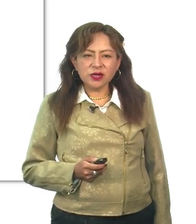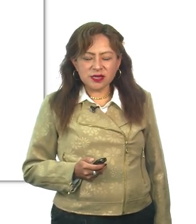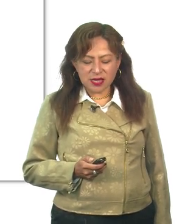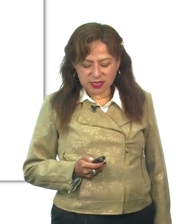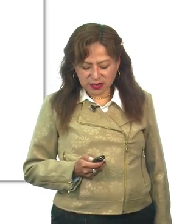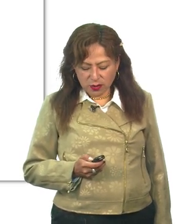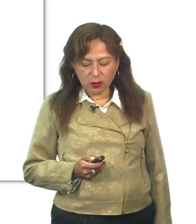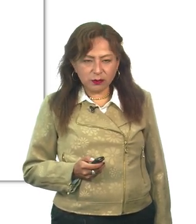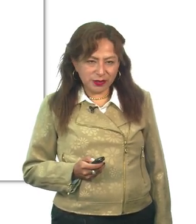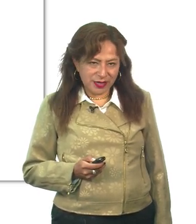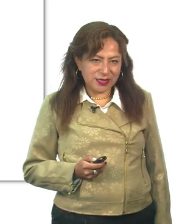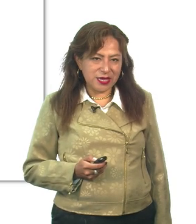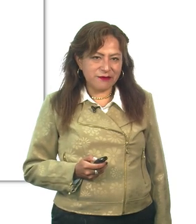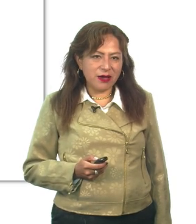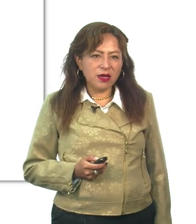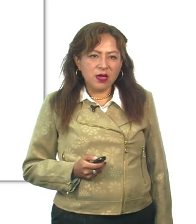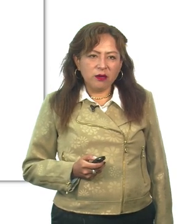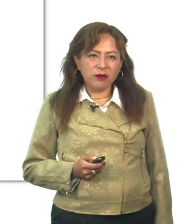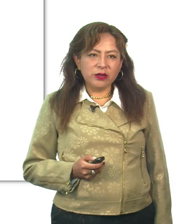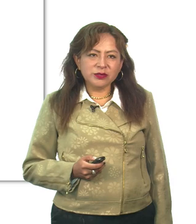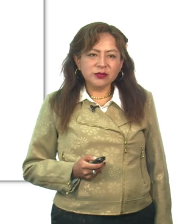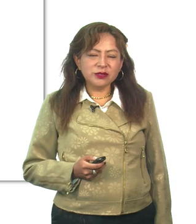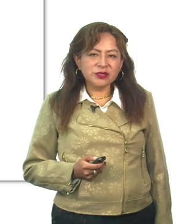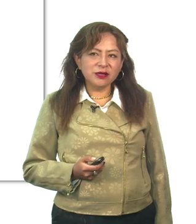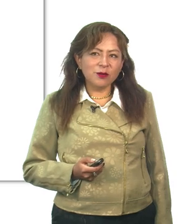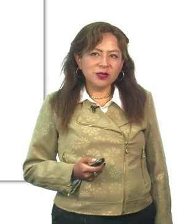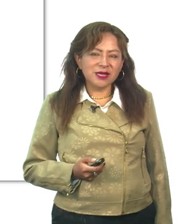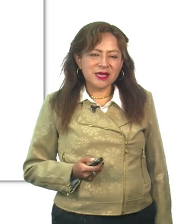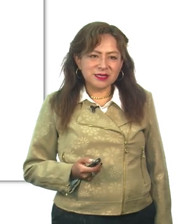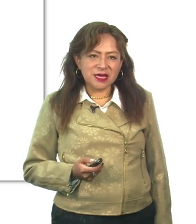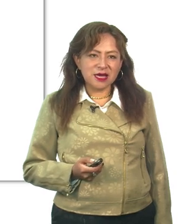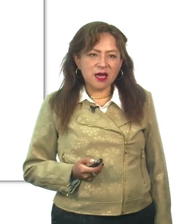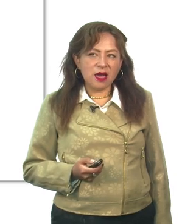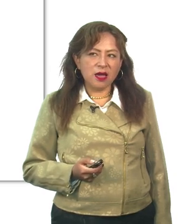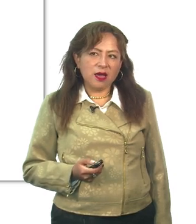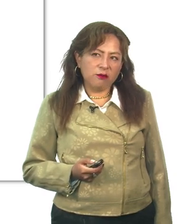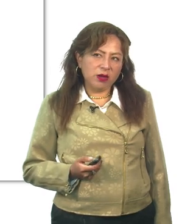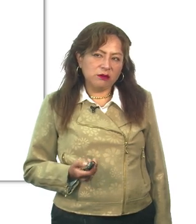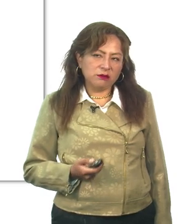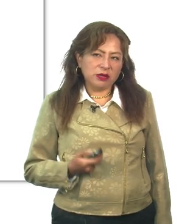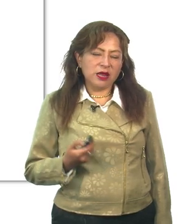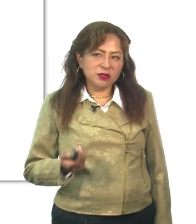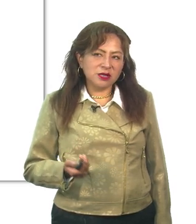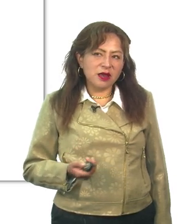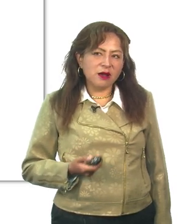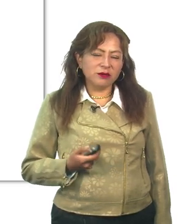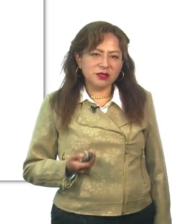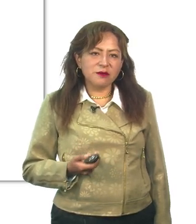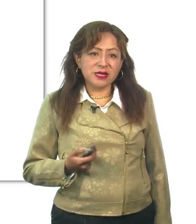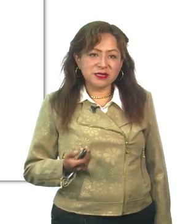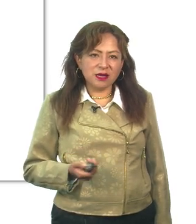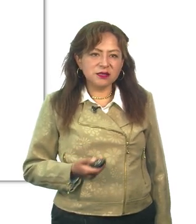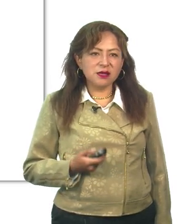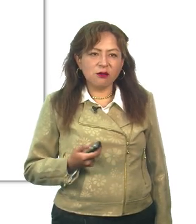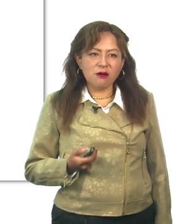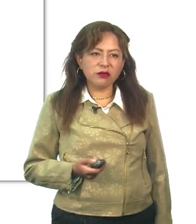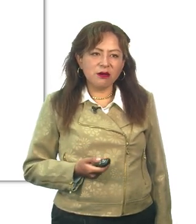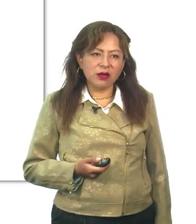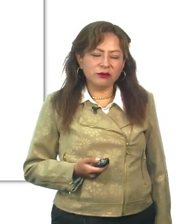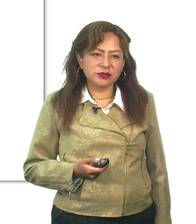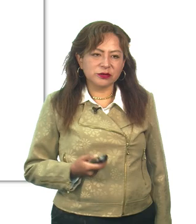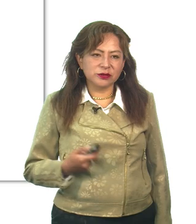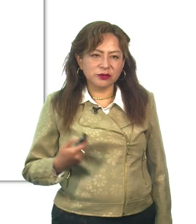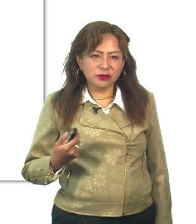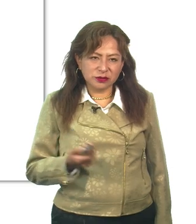es una intención comunicativa? Bueno, nosotros tenemos en sí, bueno, queremos dar a conocer mensajes de acuerdo